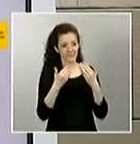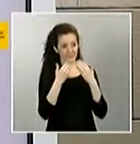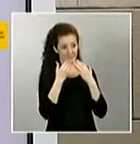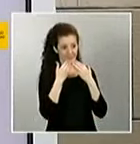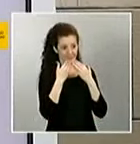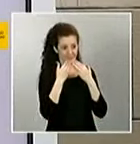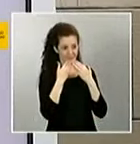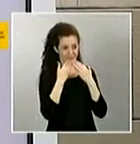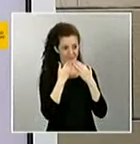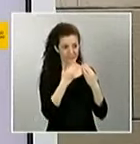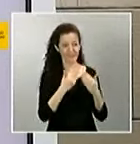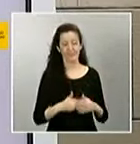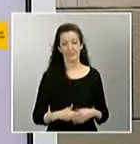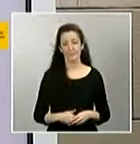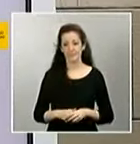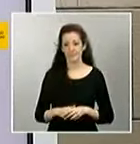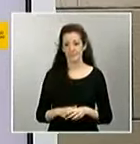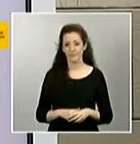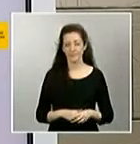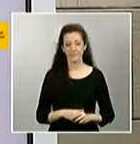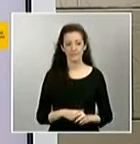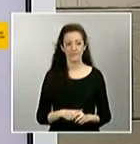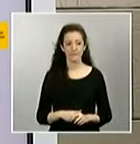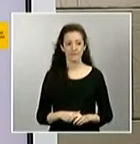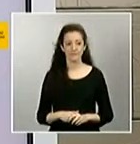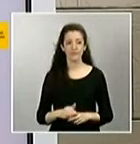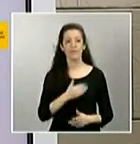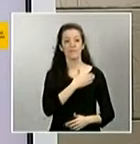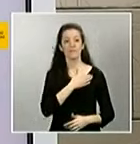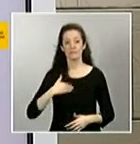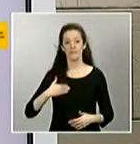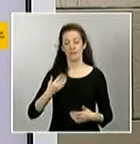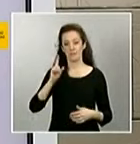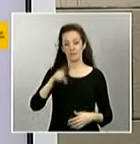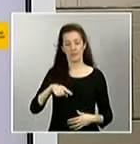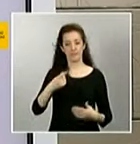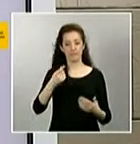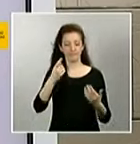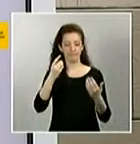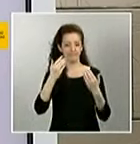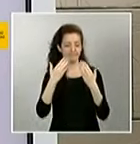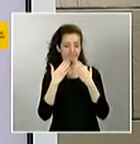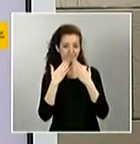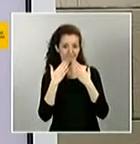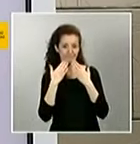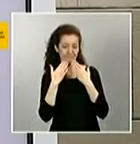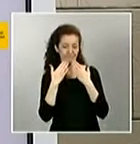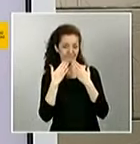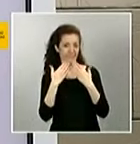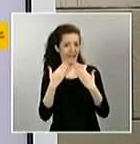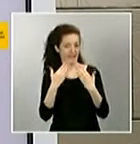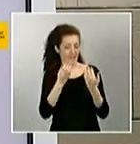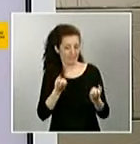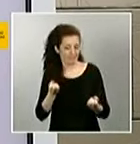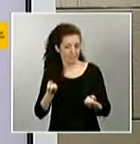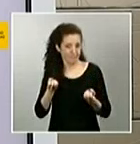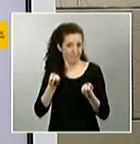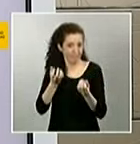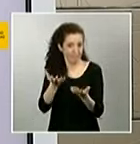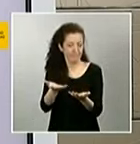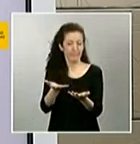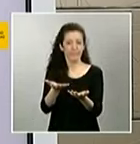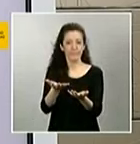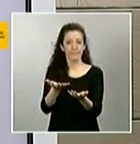de nada, quiero unirme al agradecimiento de la ministra Yolanda Díaz y yo entiendo